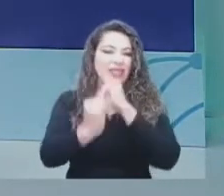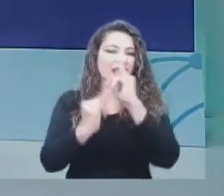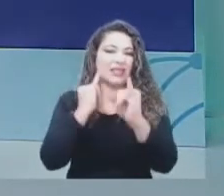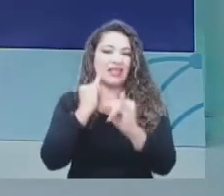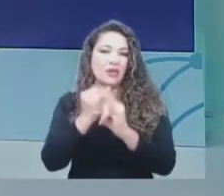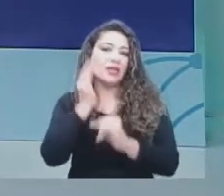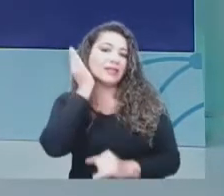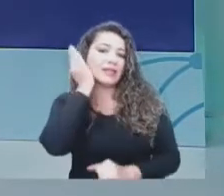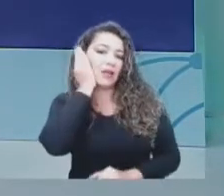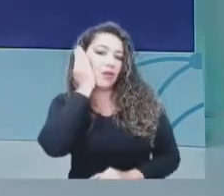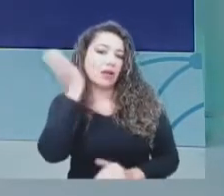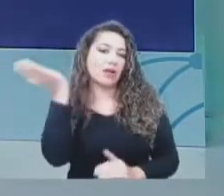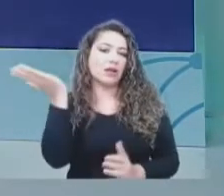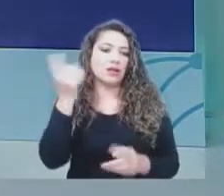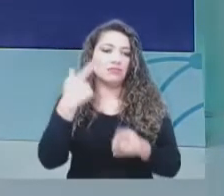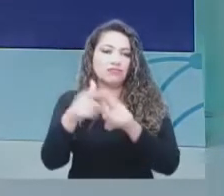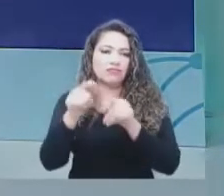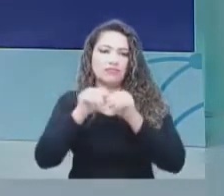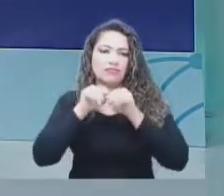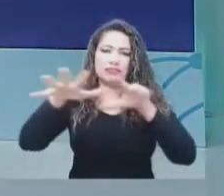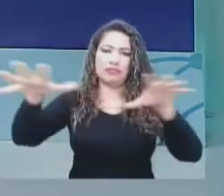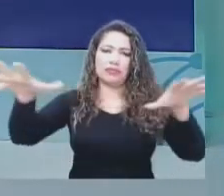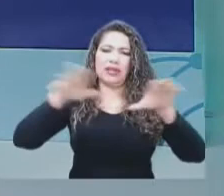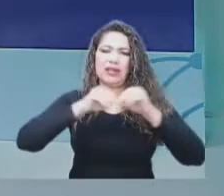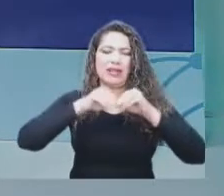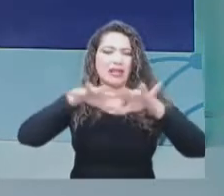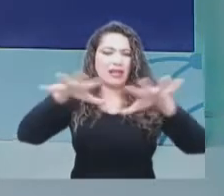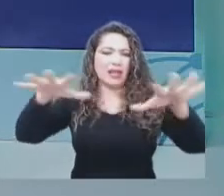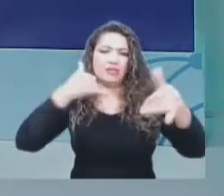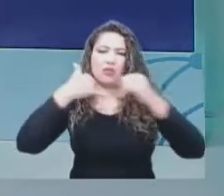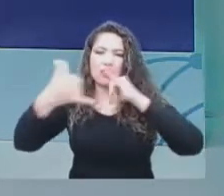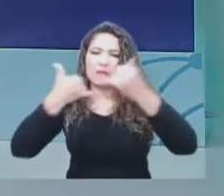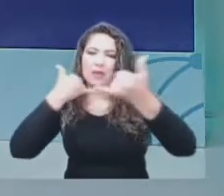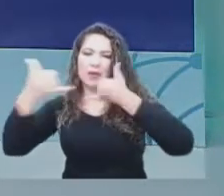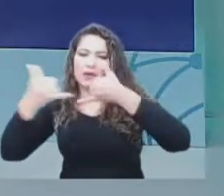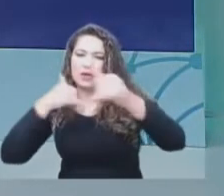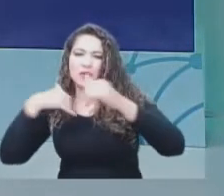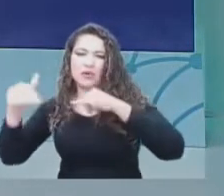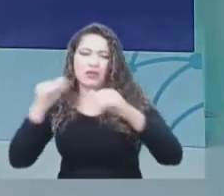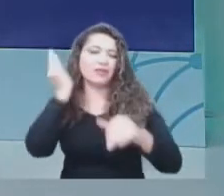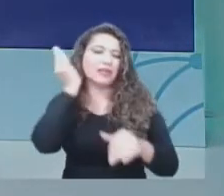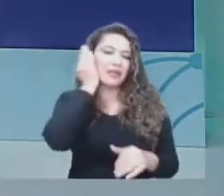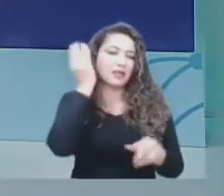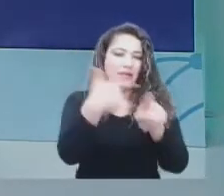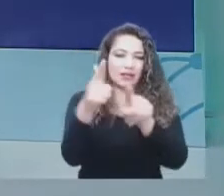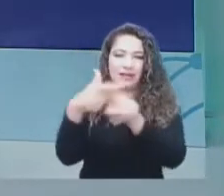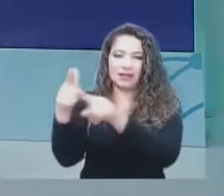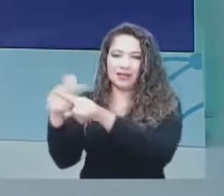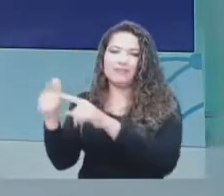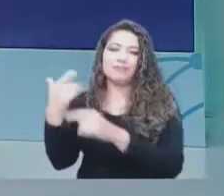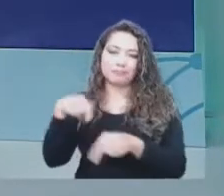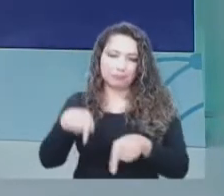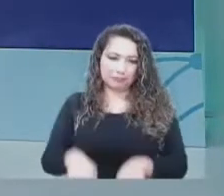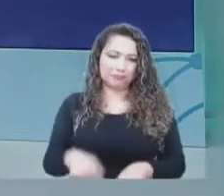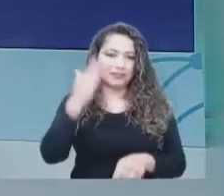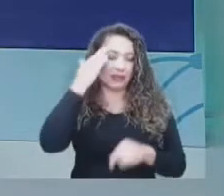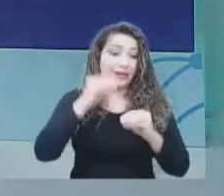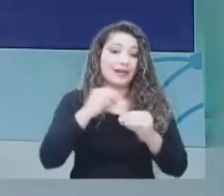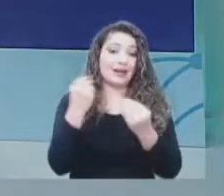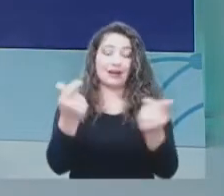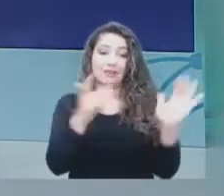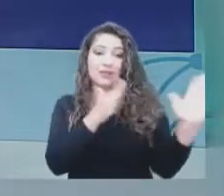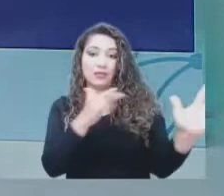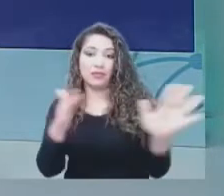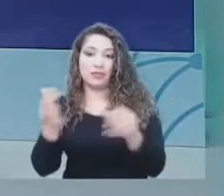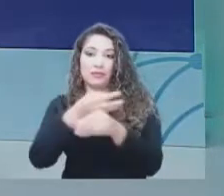de redes y servicios de telecomunicaciones móviles, network providers, sí, pues, and that son con los que llegamos más rápidamente a la población. Pero por otro